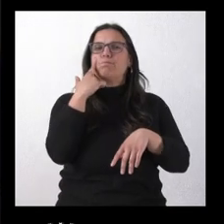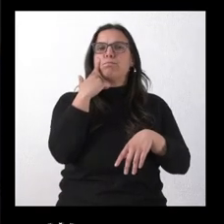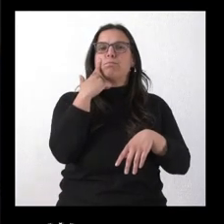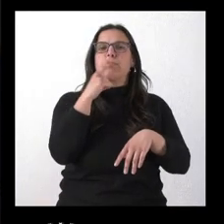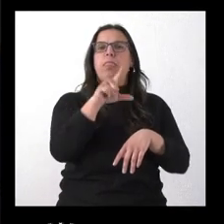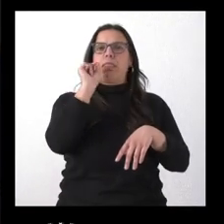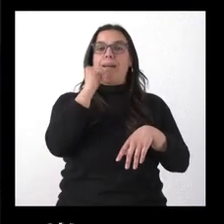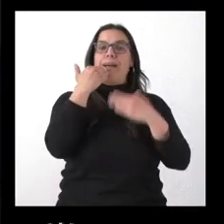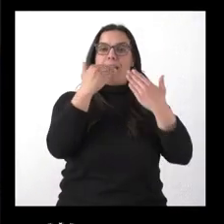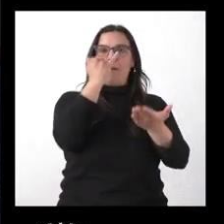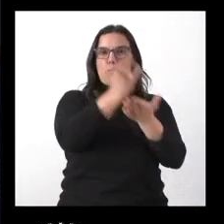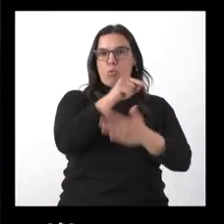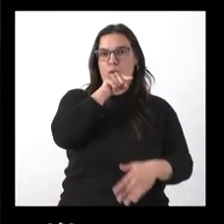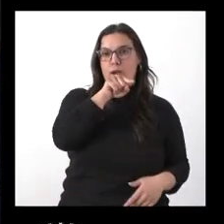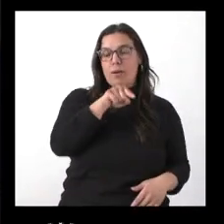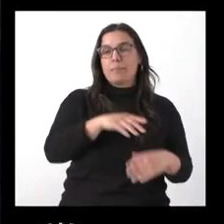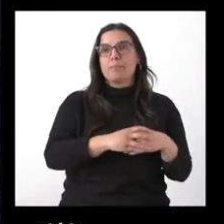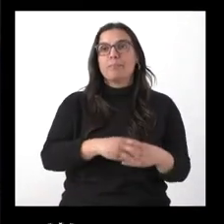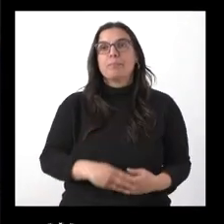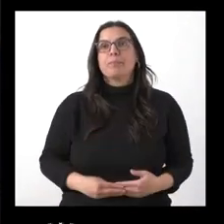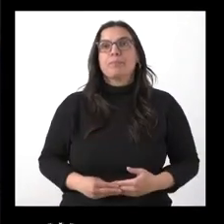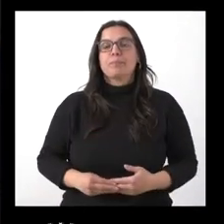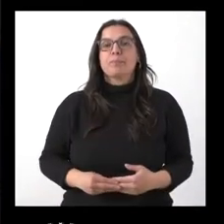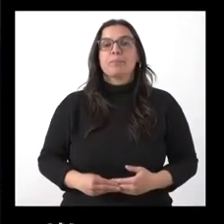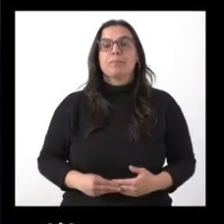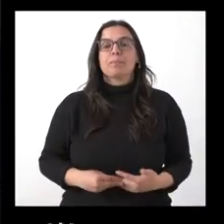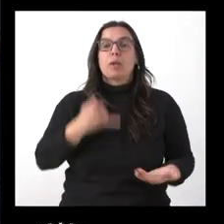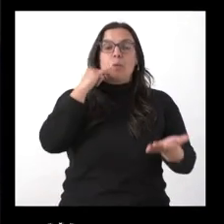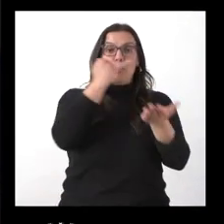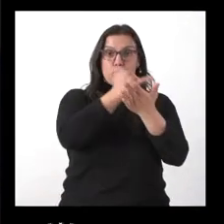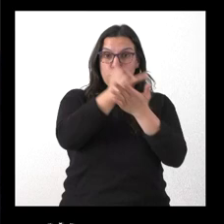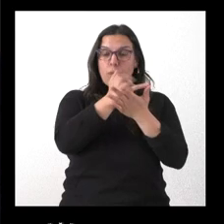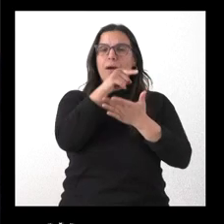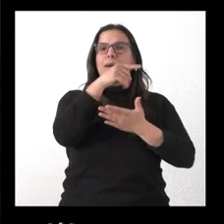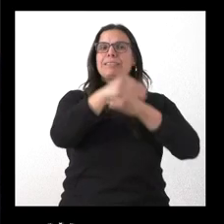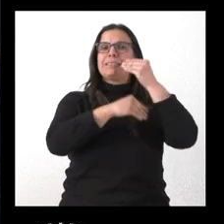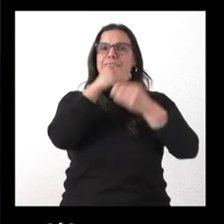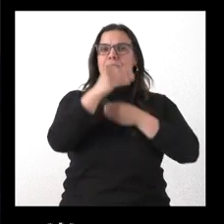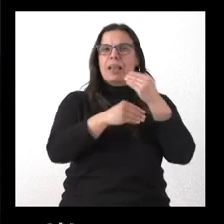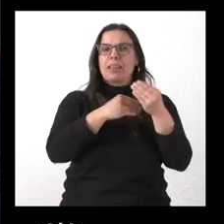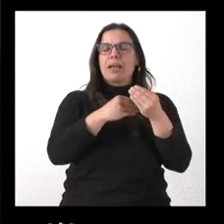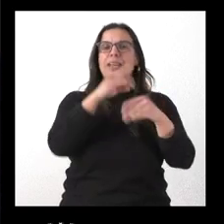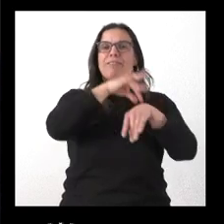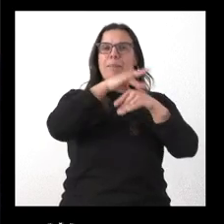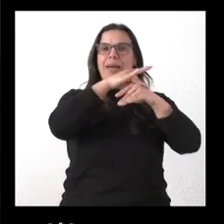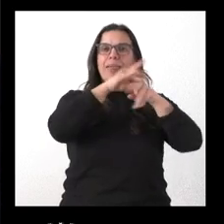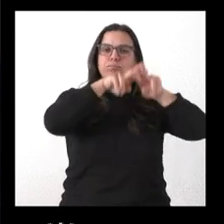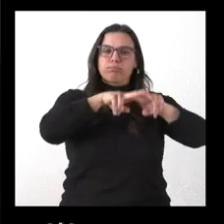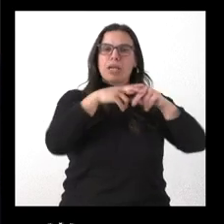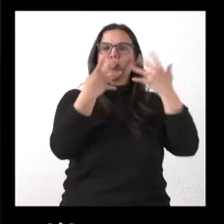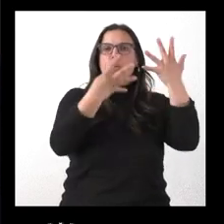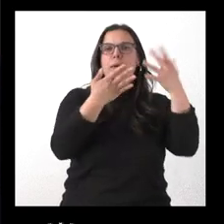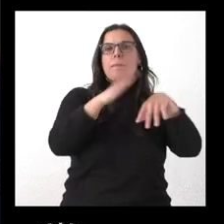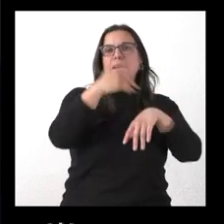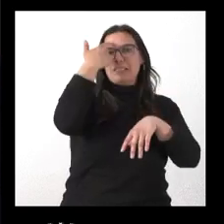de este diagnóstico hay que señalarles que de estas muestras se realizan pruebas para nueve enfermedades con carácter